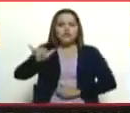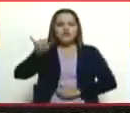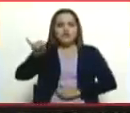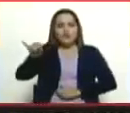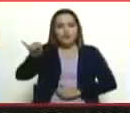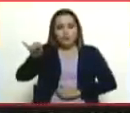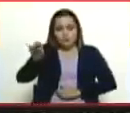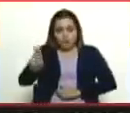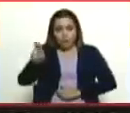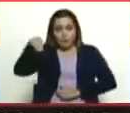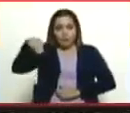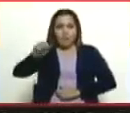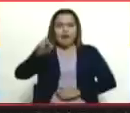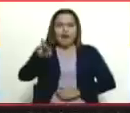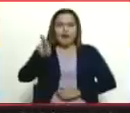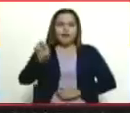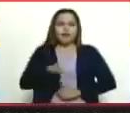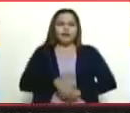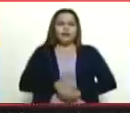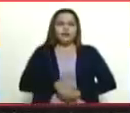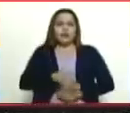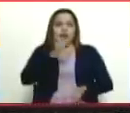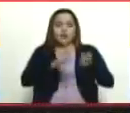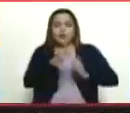Para algunos esa